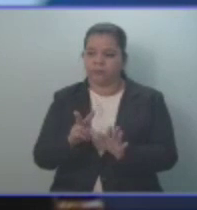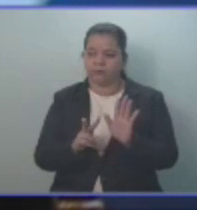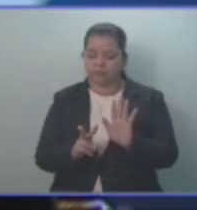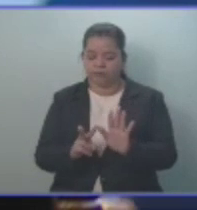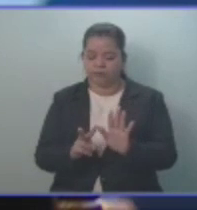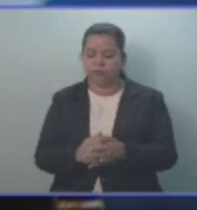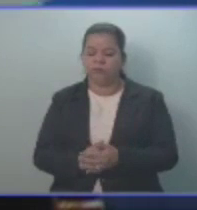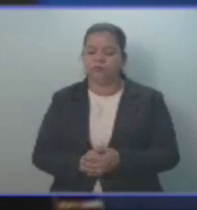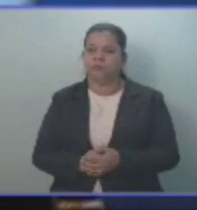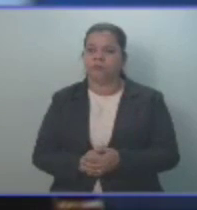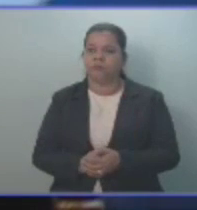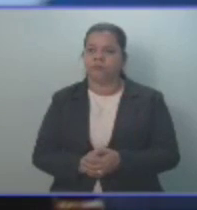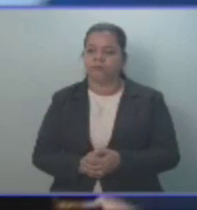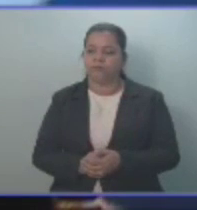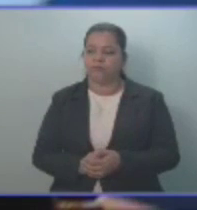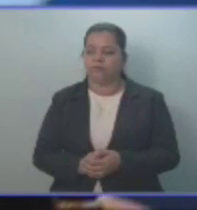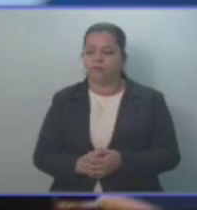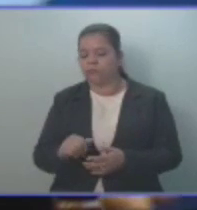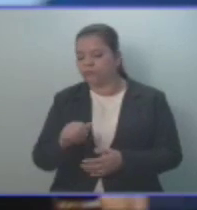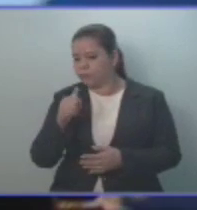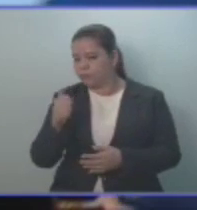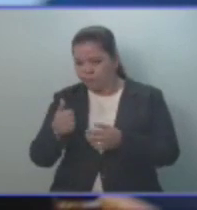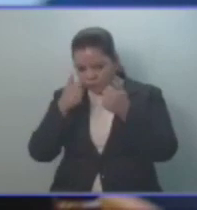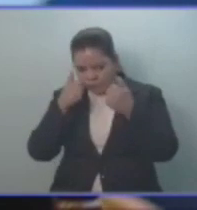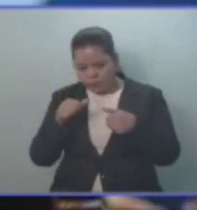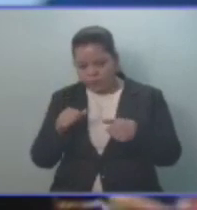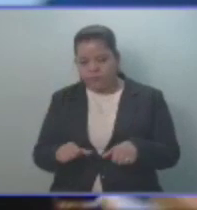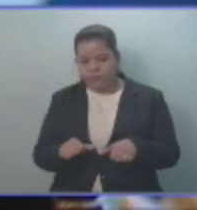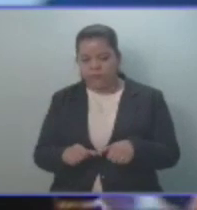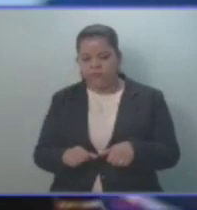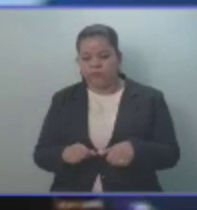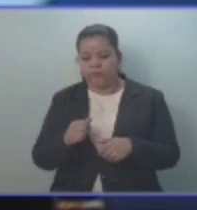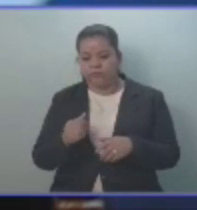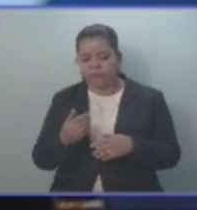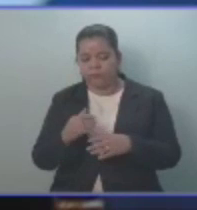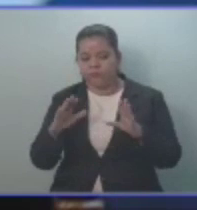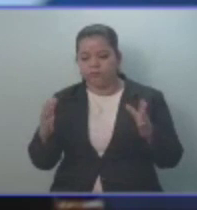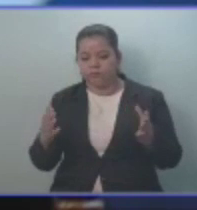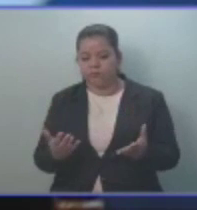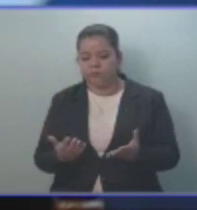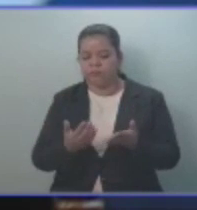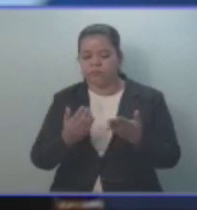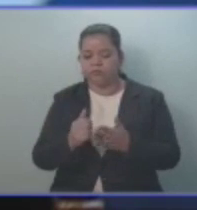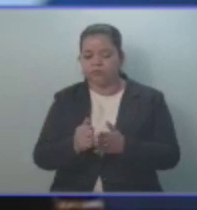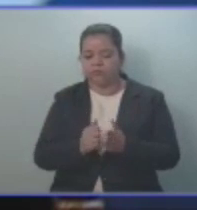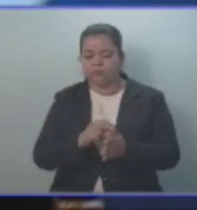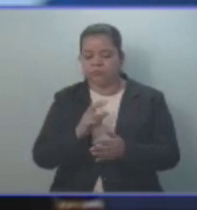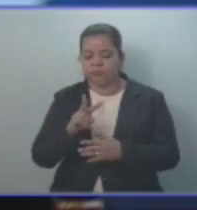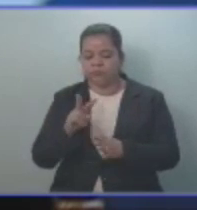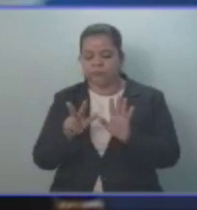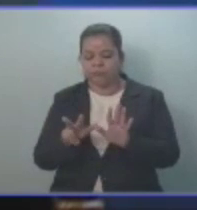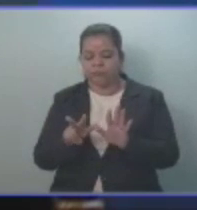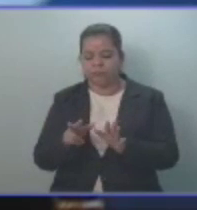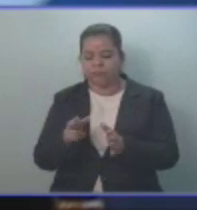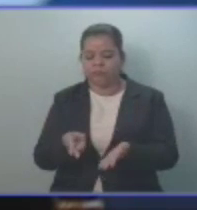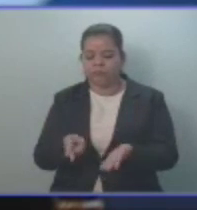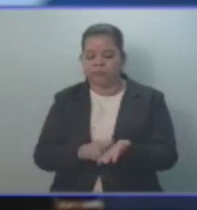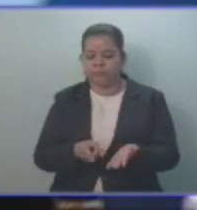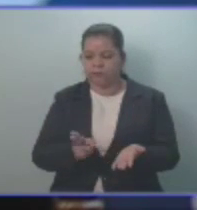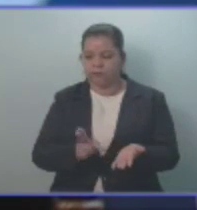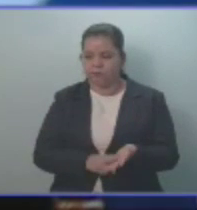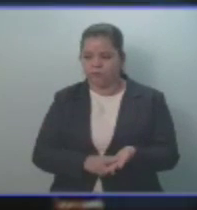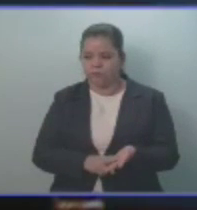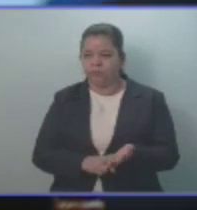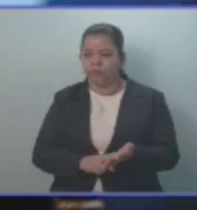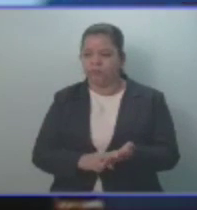27, otros acuerdos o convenios internacionales. Artículo 28, firma y